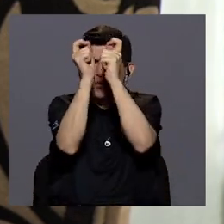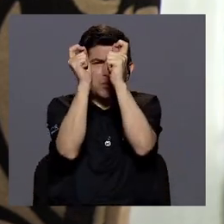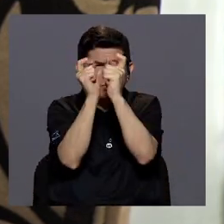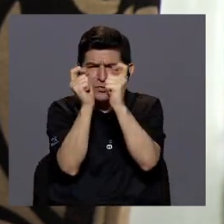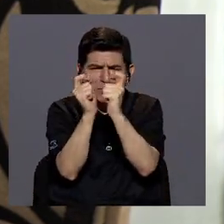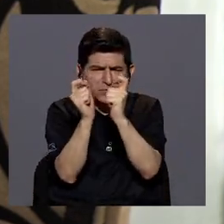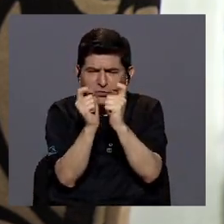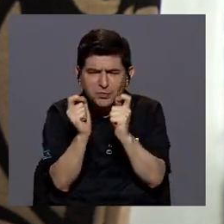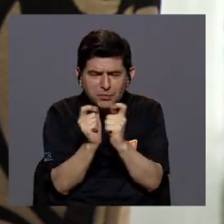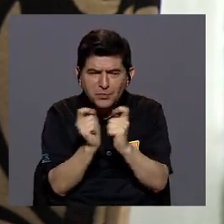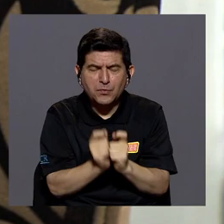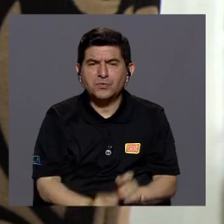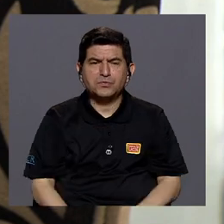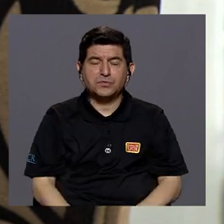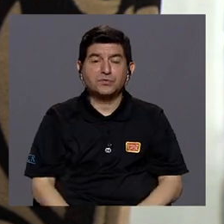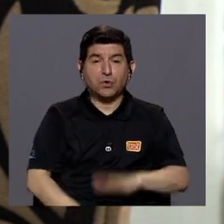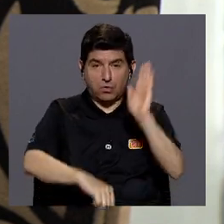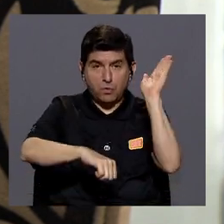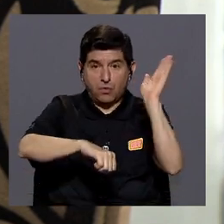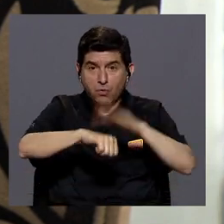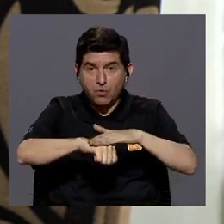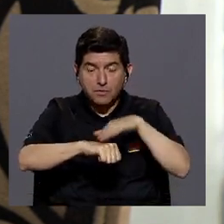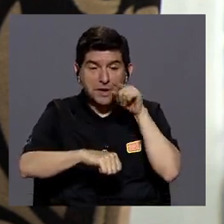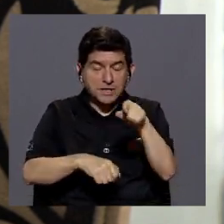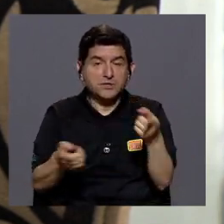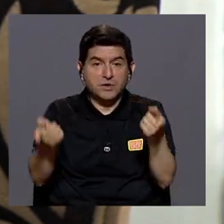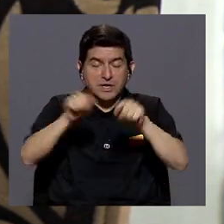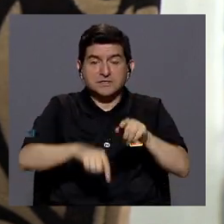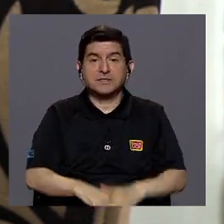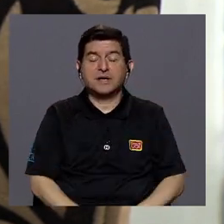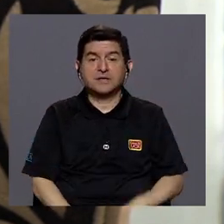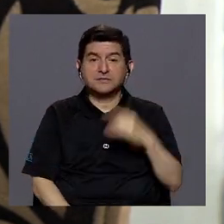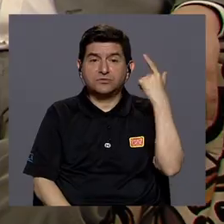por siempre se le echando la culpa a la administración.